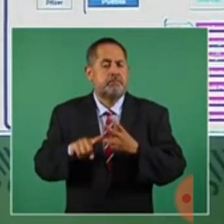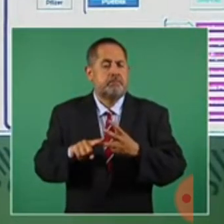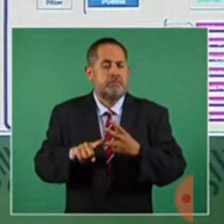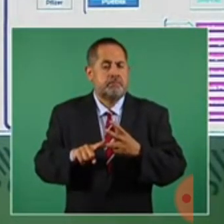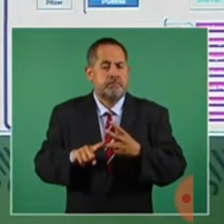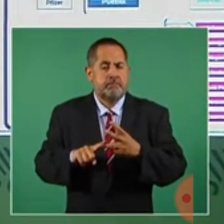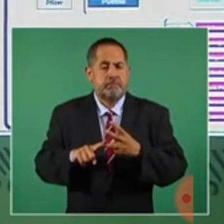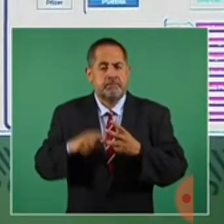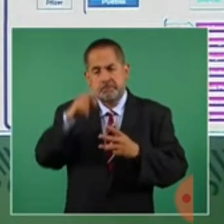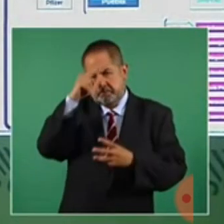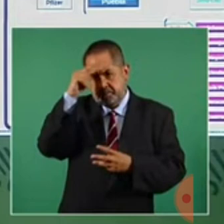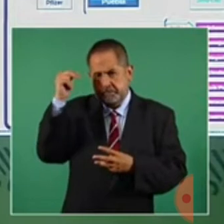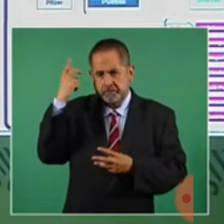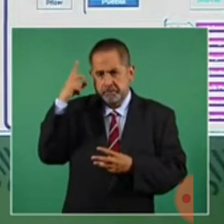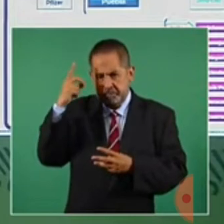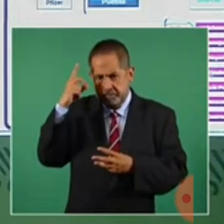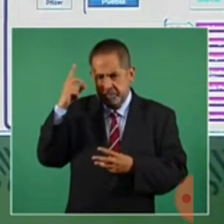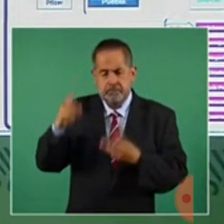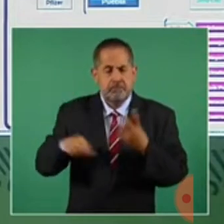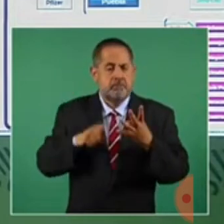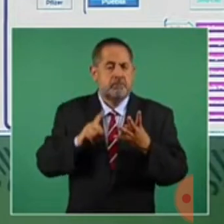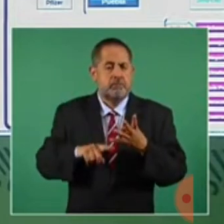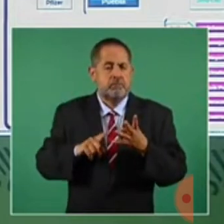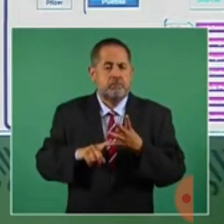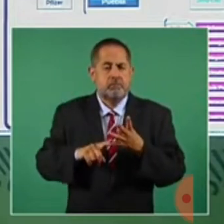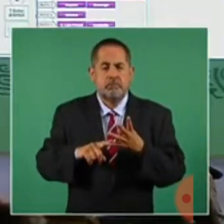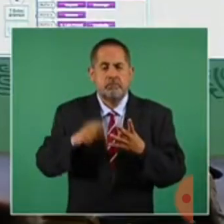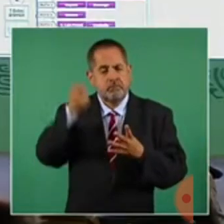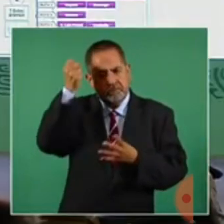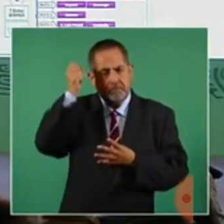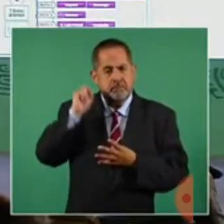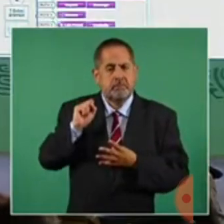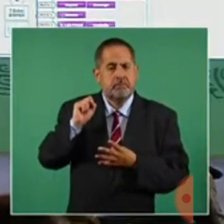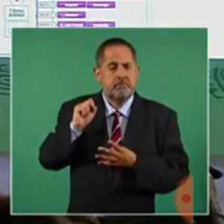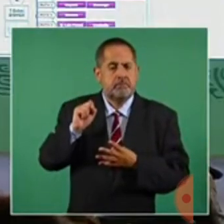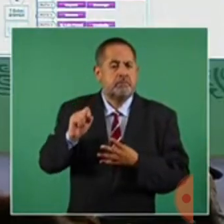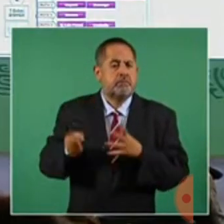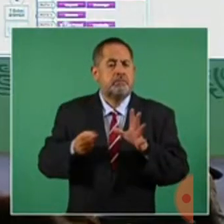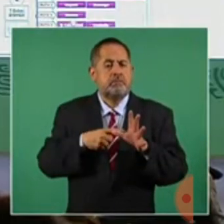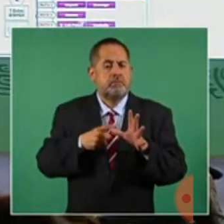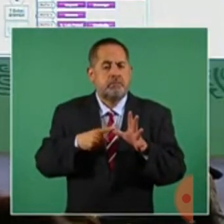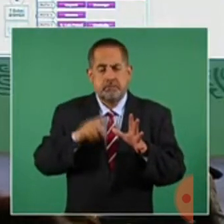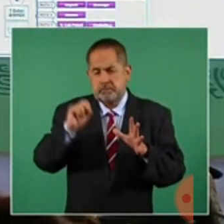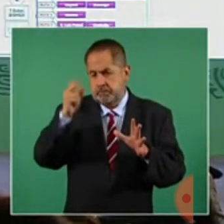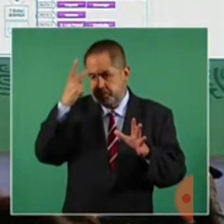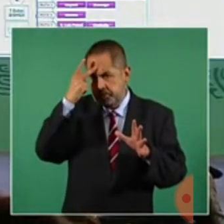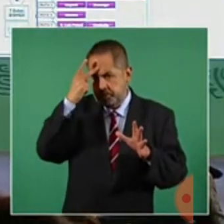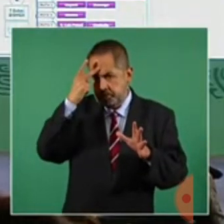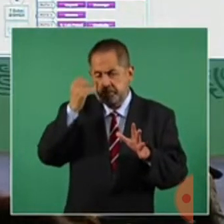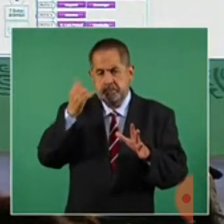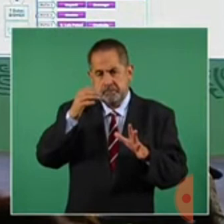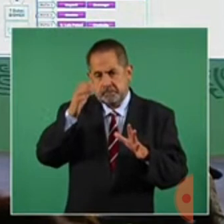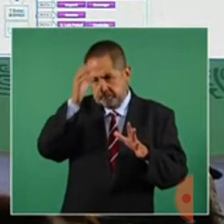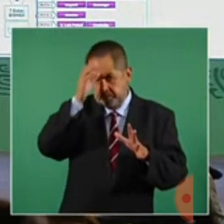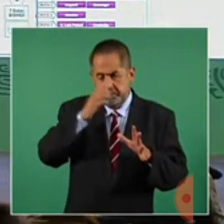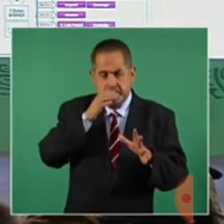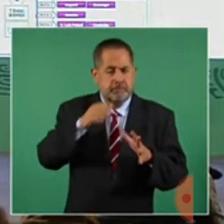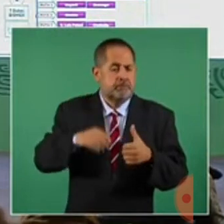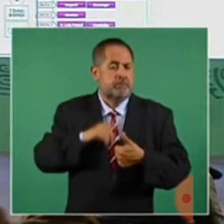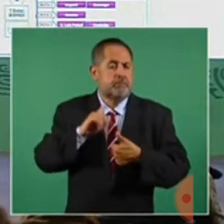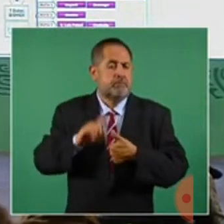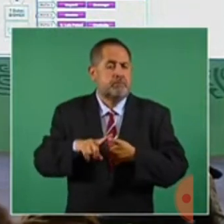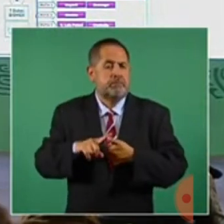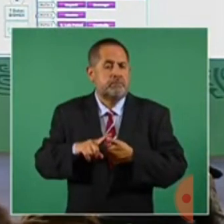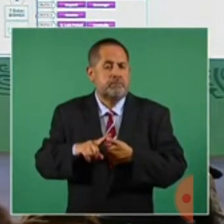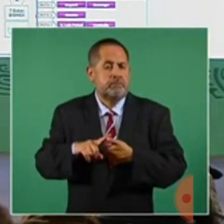en la 3, Nayarit y Durango, en la 4, Sinaloa, en la 5, San Luis Potosí y Coahuila, en